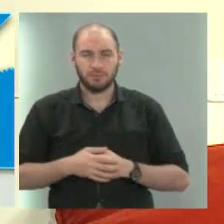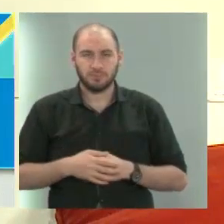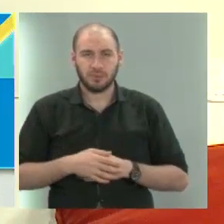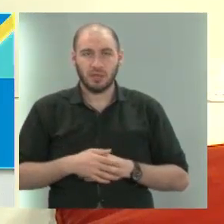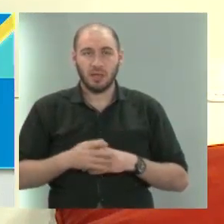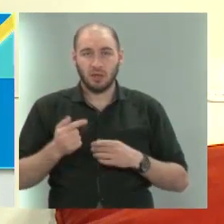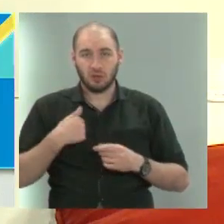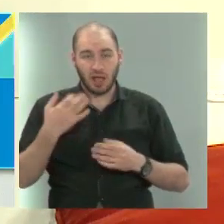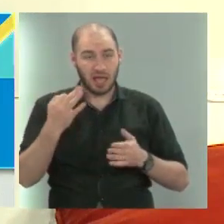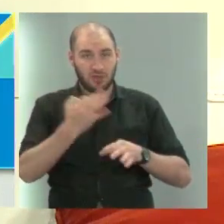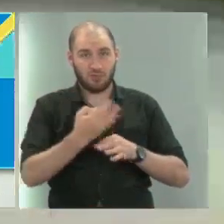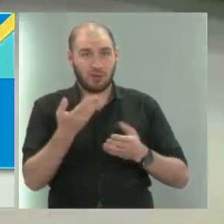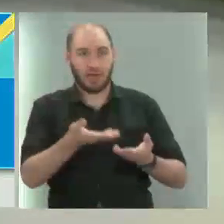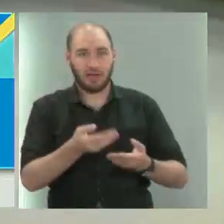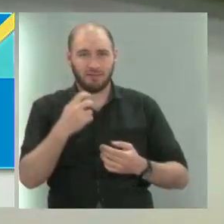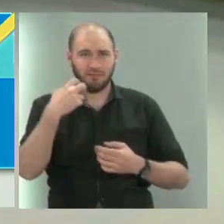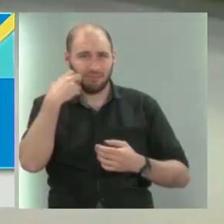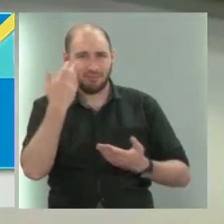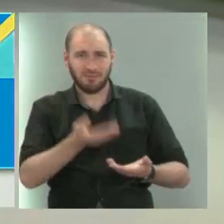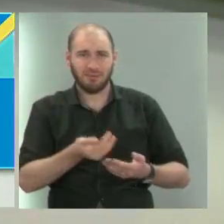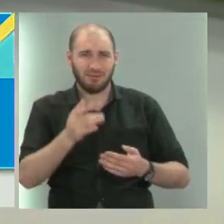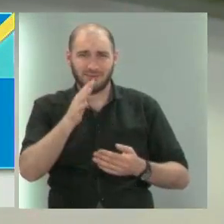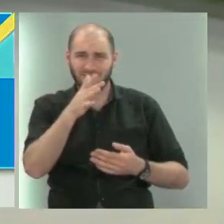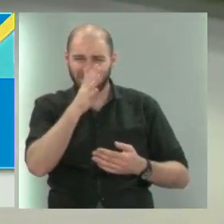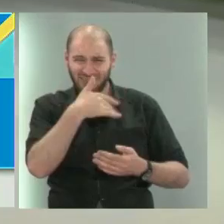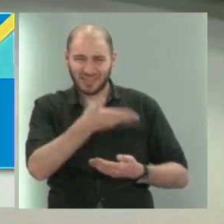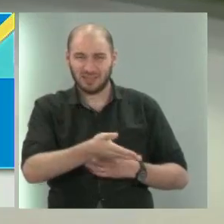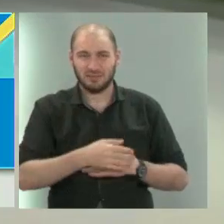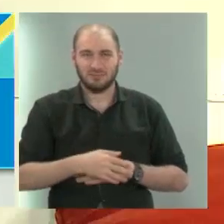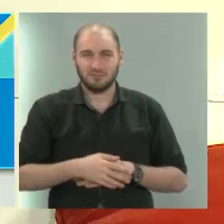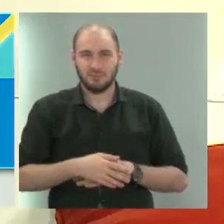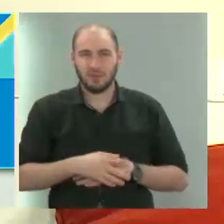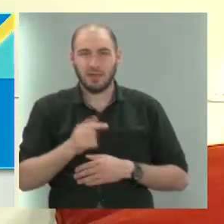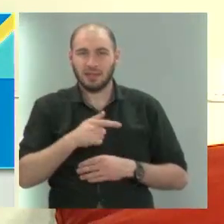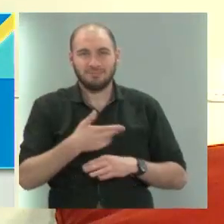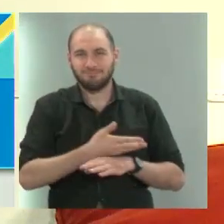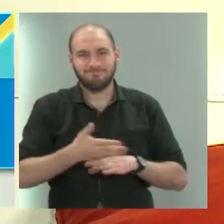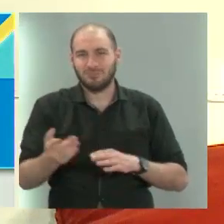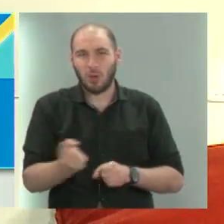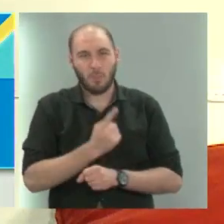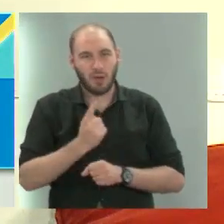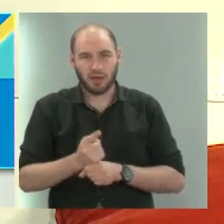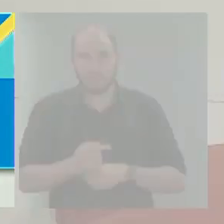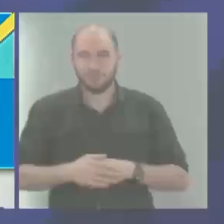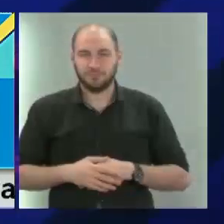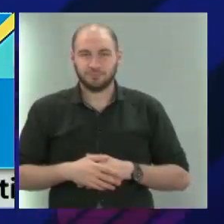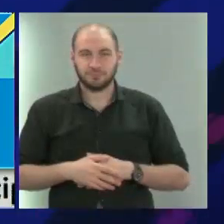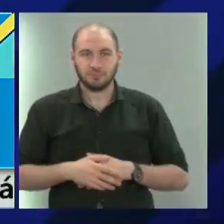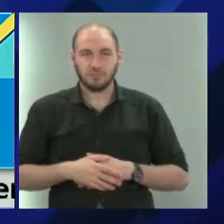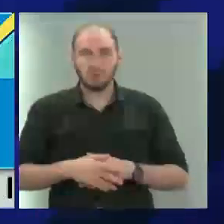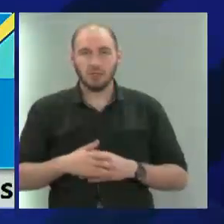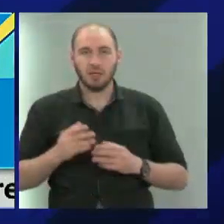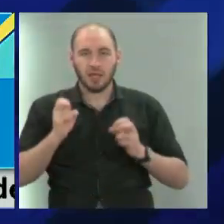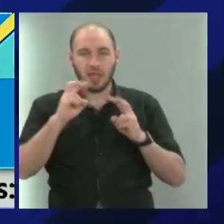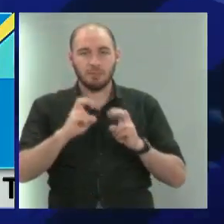así como la tenemos, esta escuela por ahí vieja, ¿no? Desactualizada, no puede. Y todos los estudios